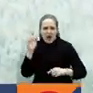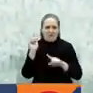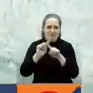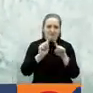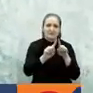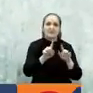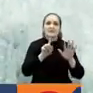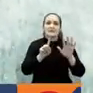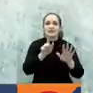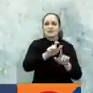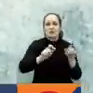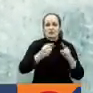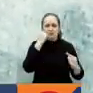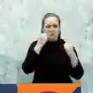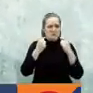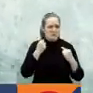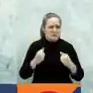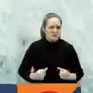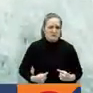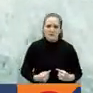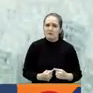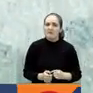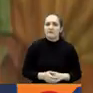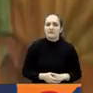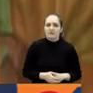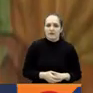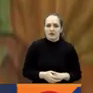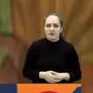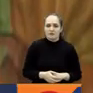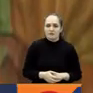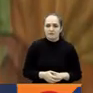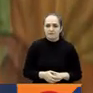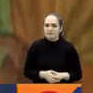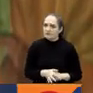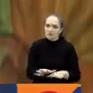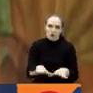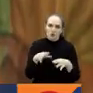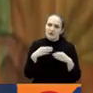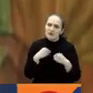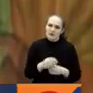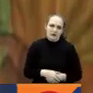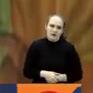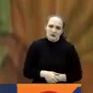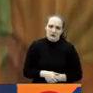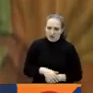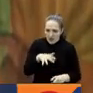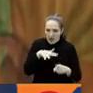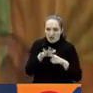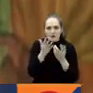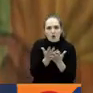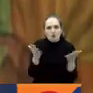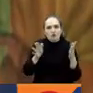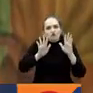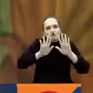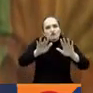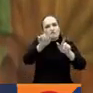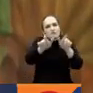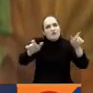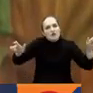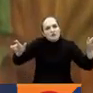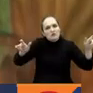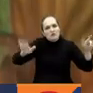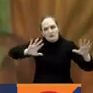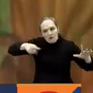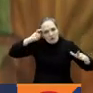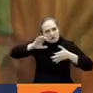6 personas lesionadas por objetos contundentes. No aceptamos que se atente contra un bien público y se atente contra la movilidad